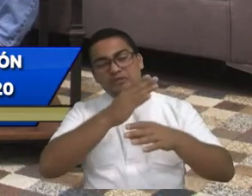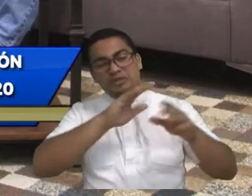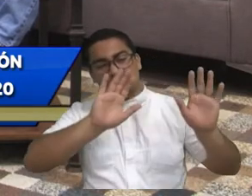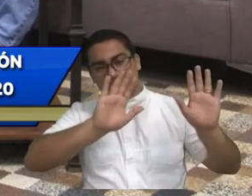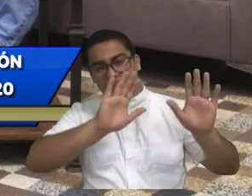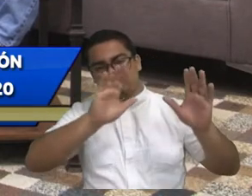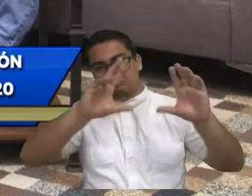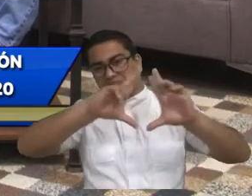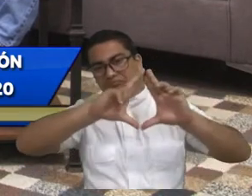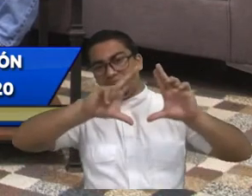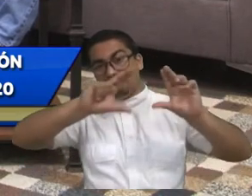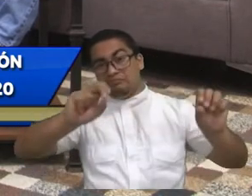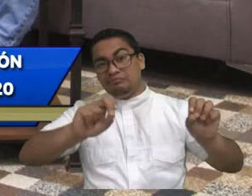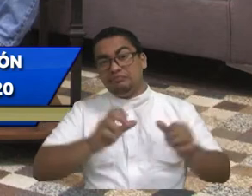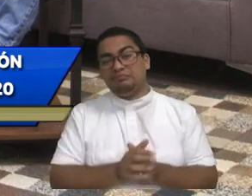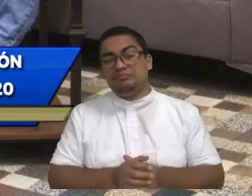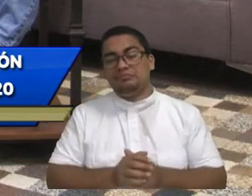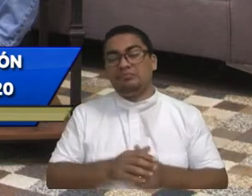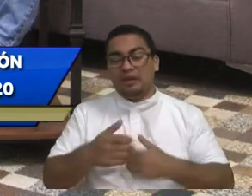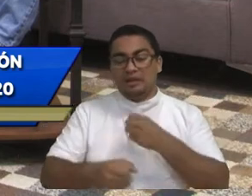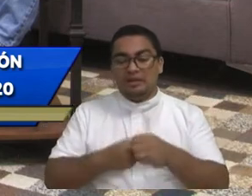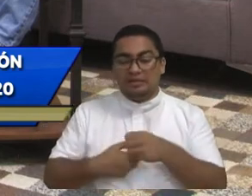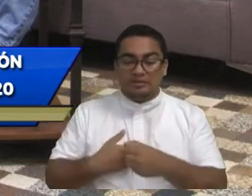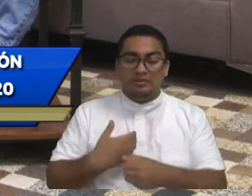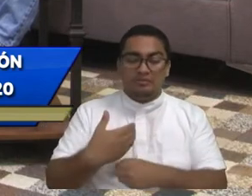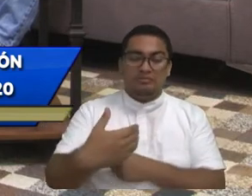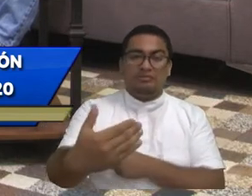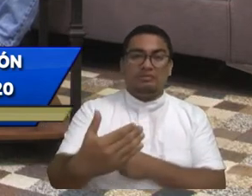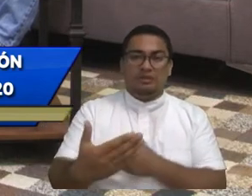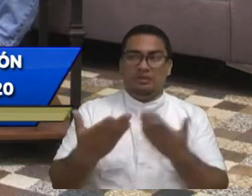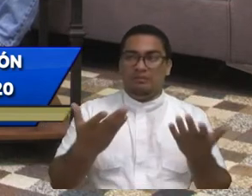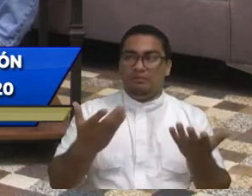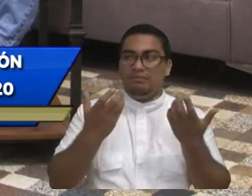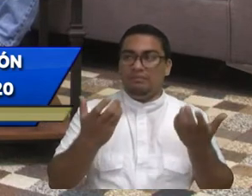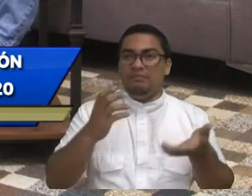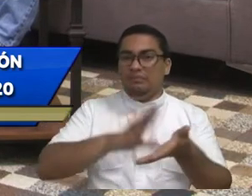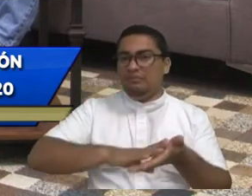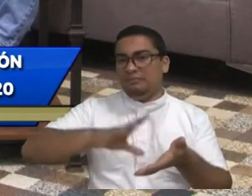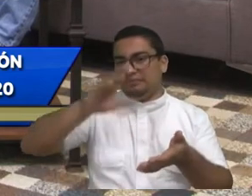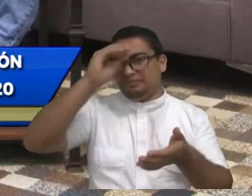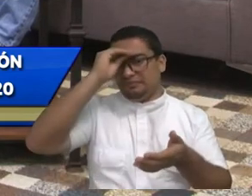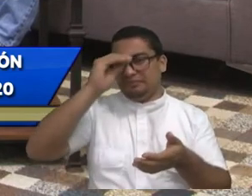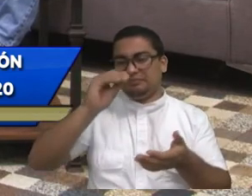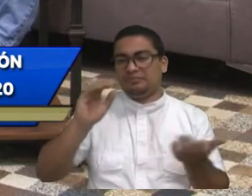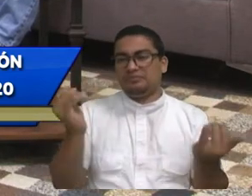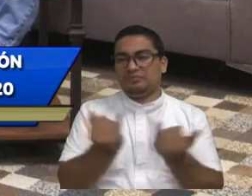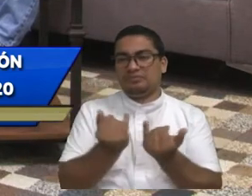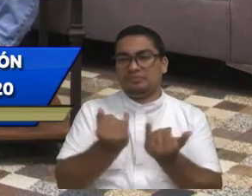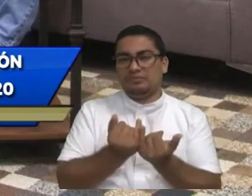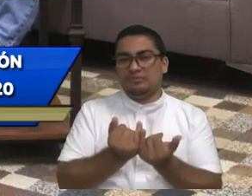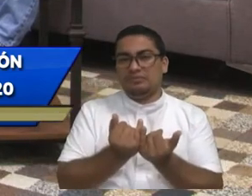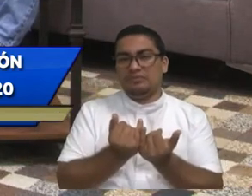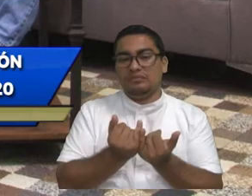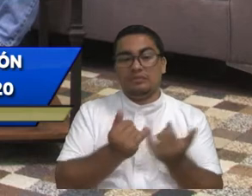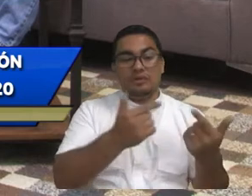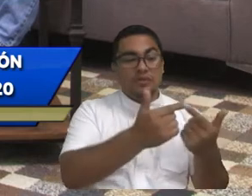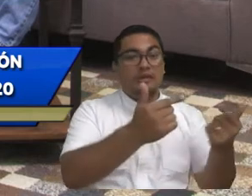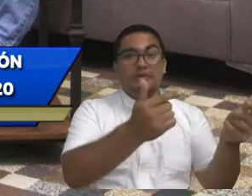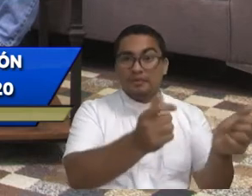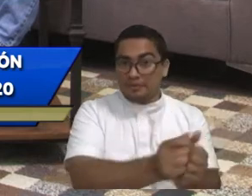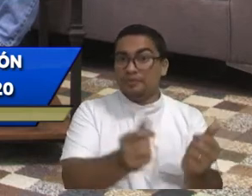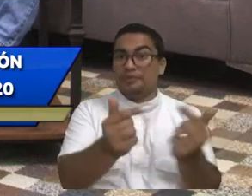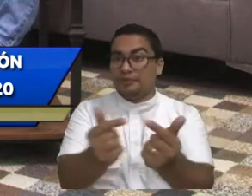vamos a estar este año promoviendo lo que es la incubación de emprendimiento de cuando hablamos de incubación en estos grupos conformados